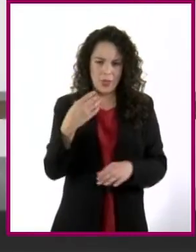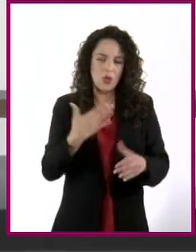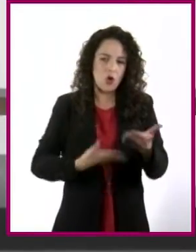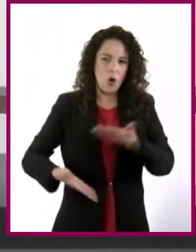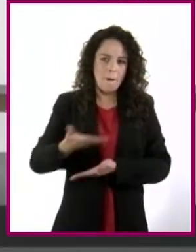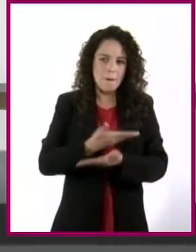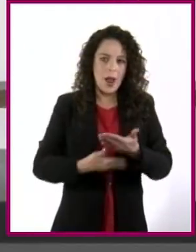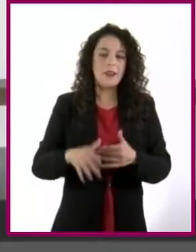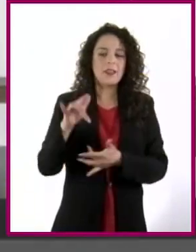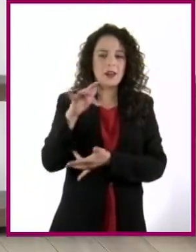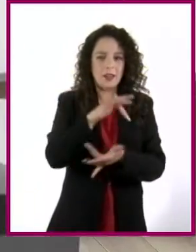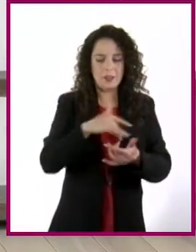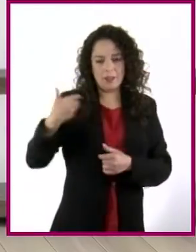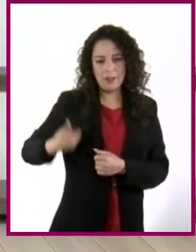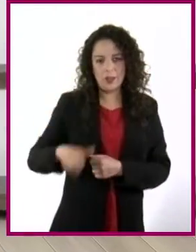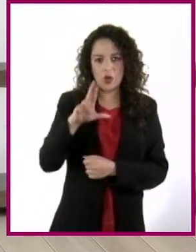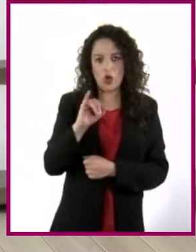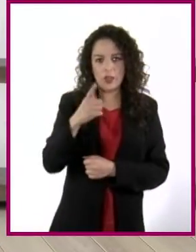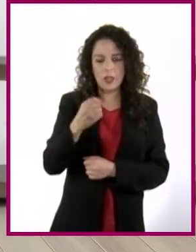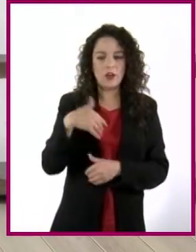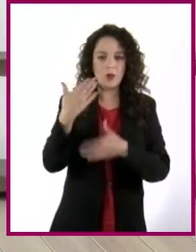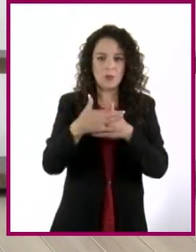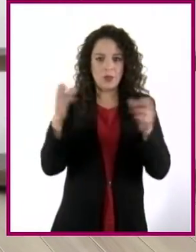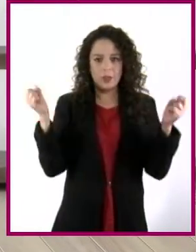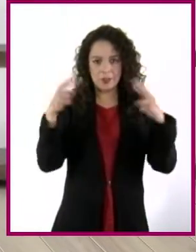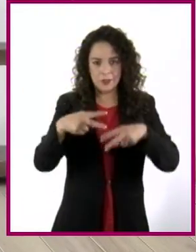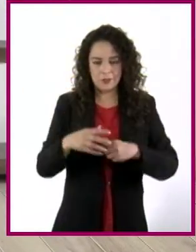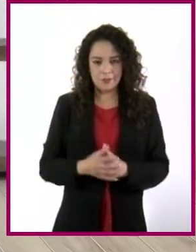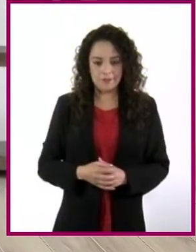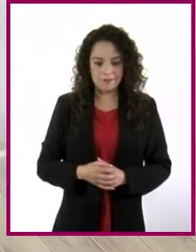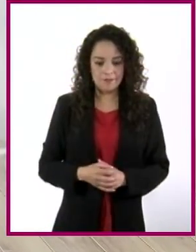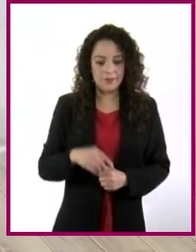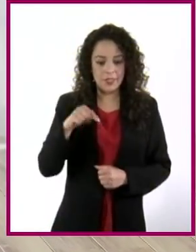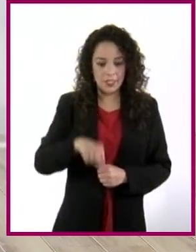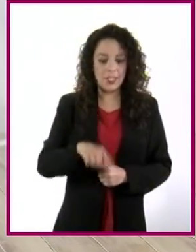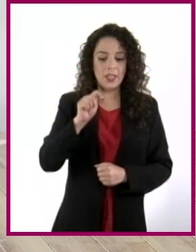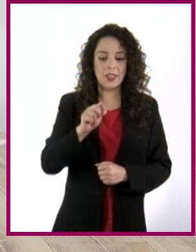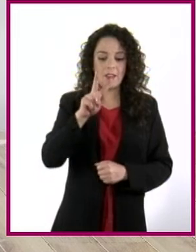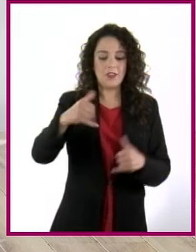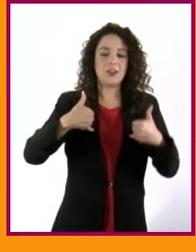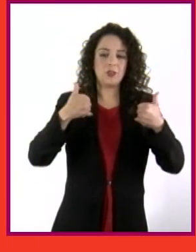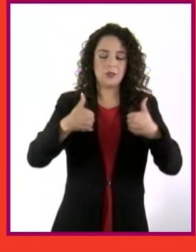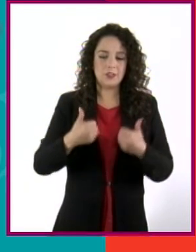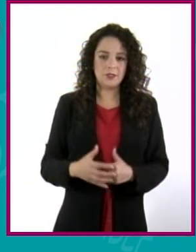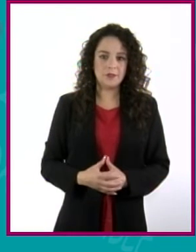Rodrigo y nos vemos en nuestro próximo viaje por la historia, aquí en Jóvenes en TV.